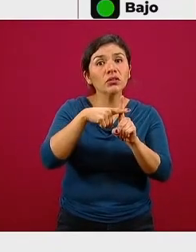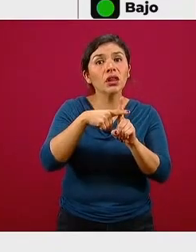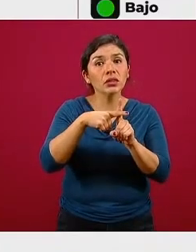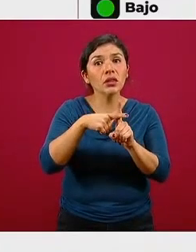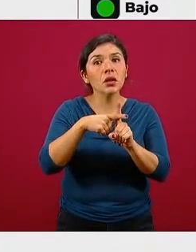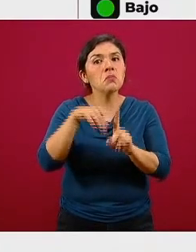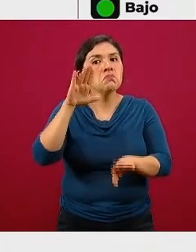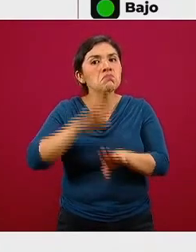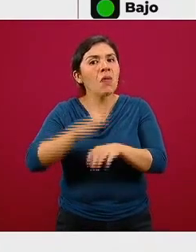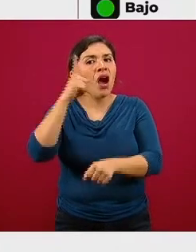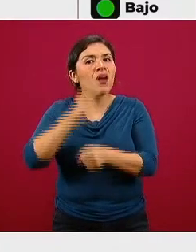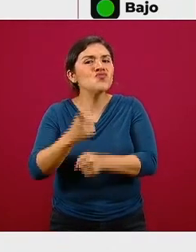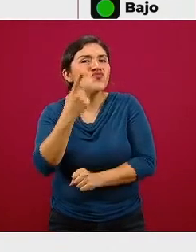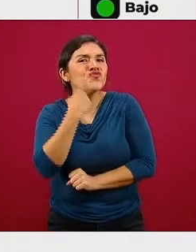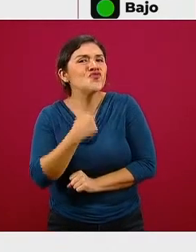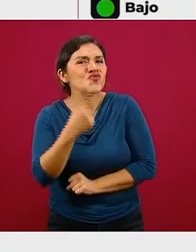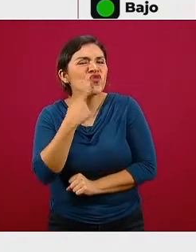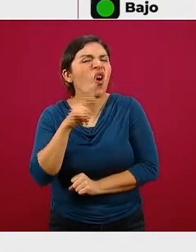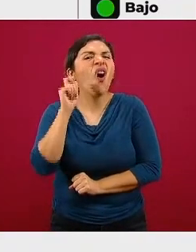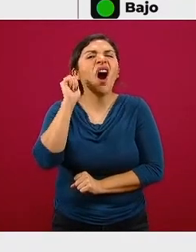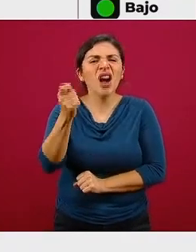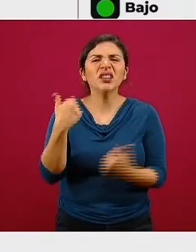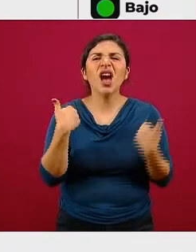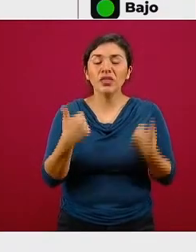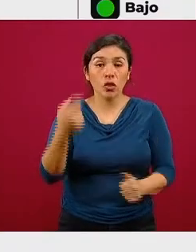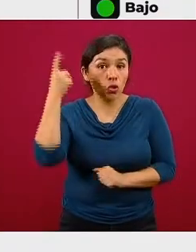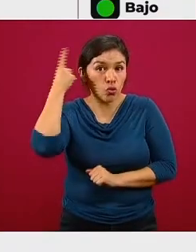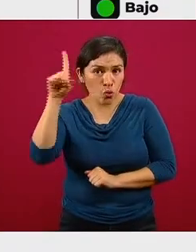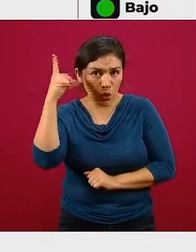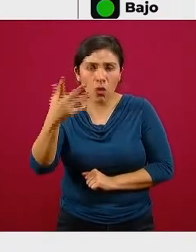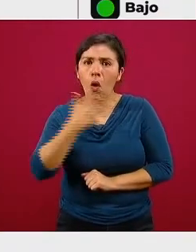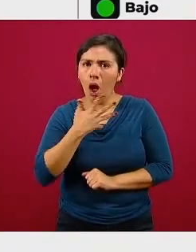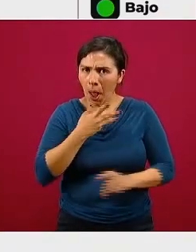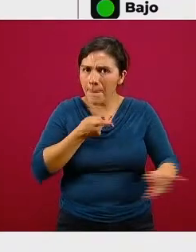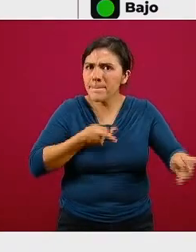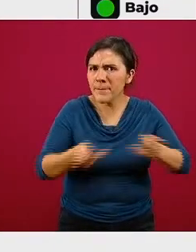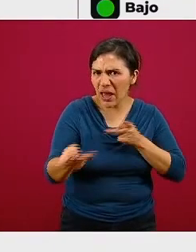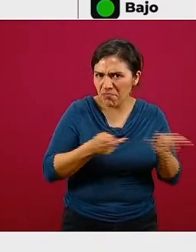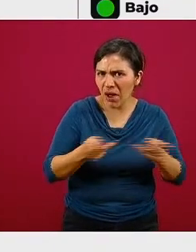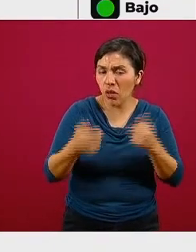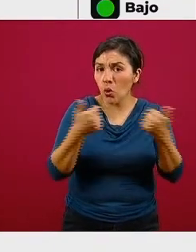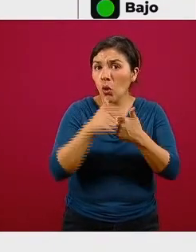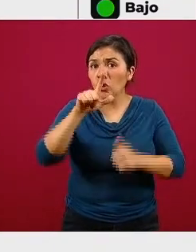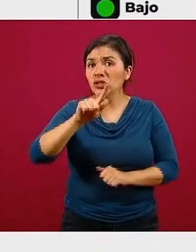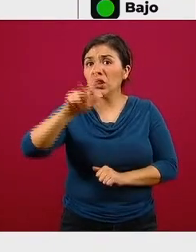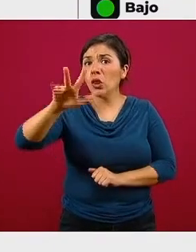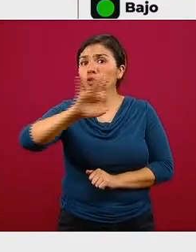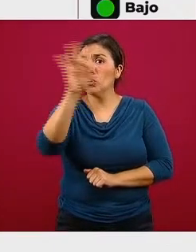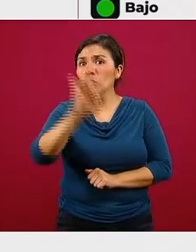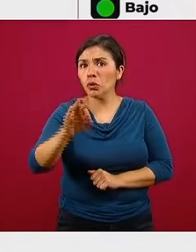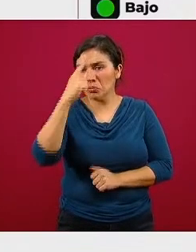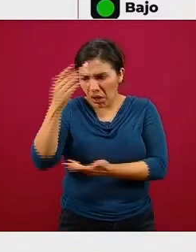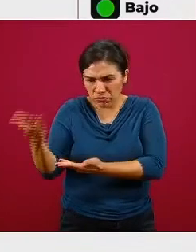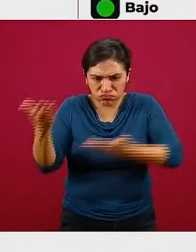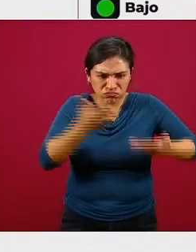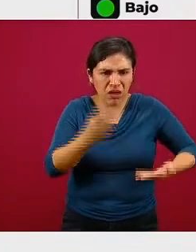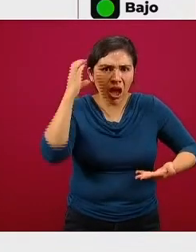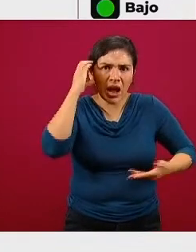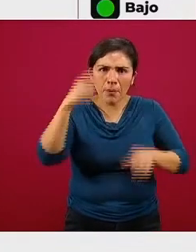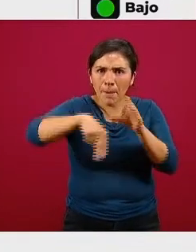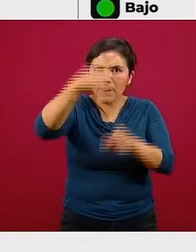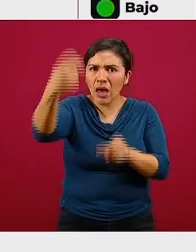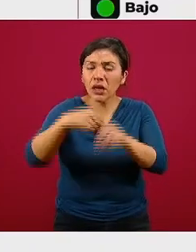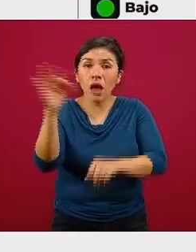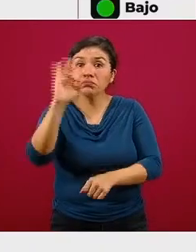en rojo. Eso quiere decir que Durango está preparado con un 78% de disponibilidad